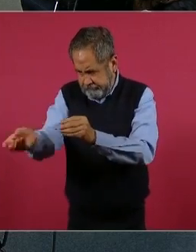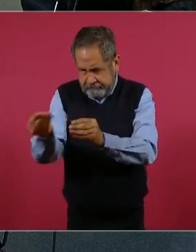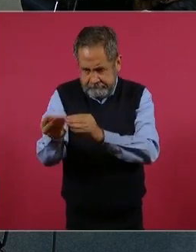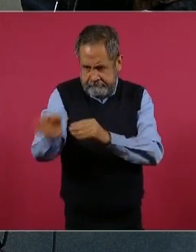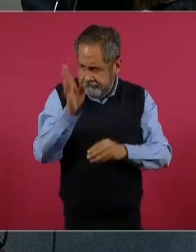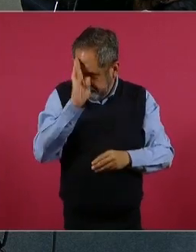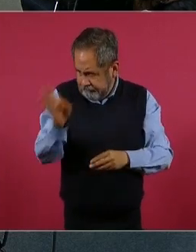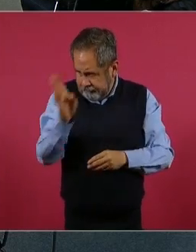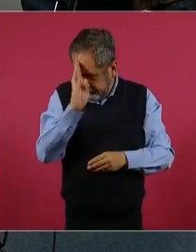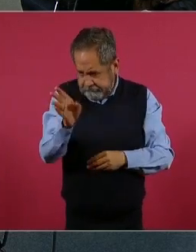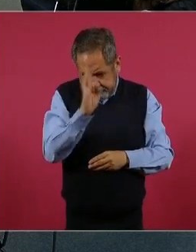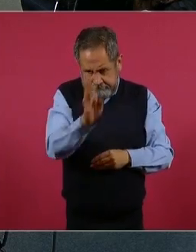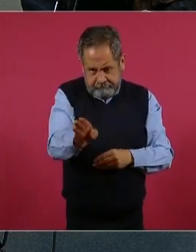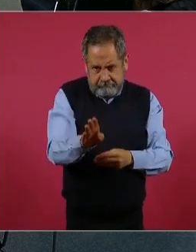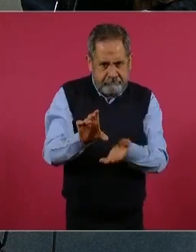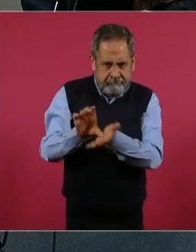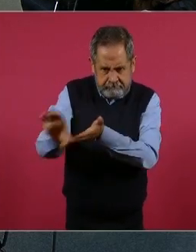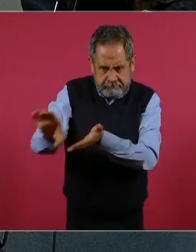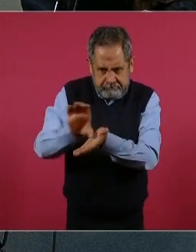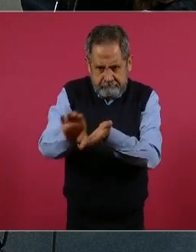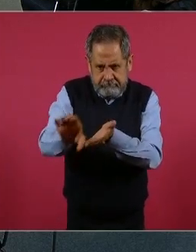le llega el apoyo directo